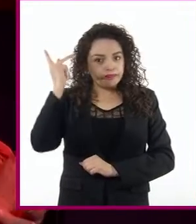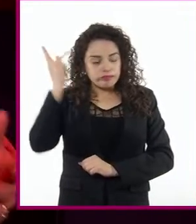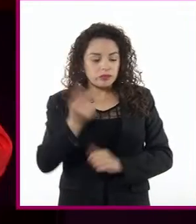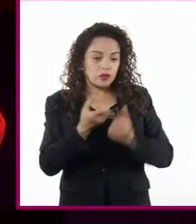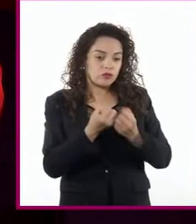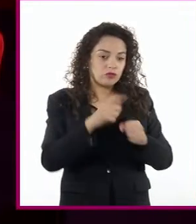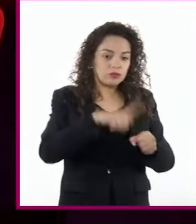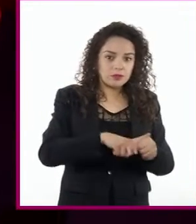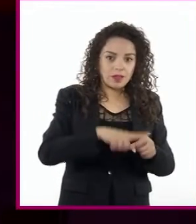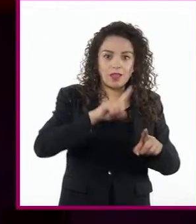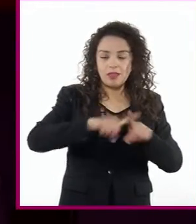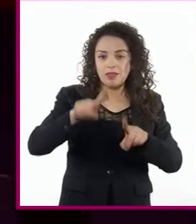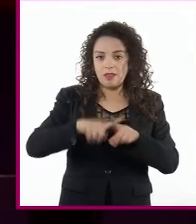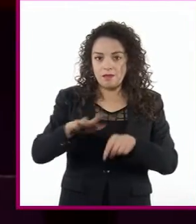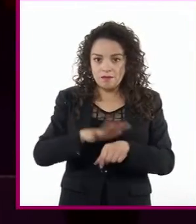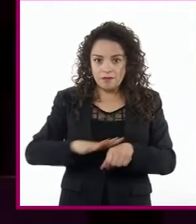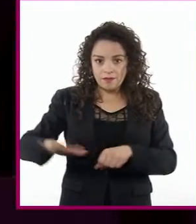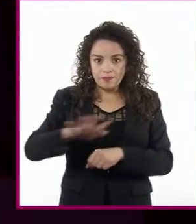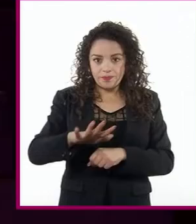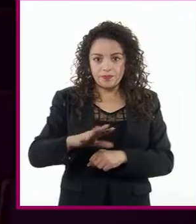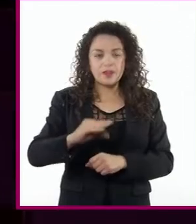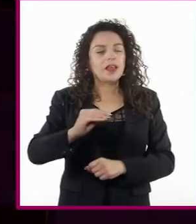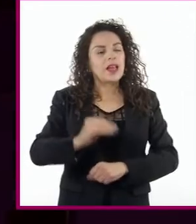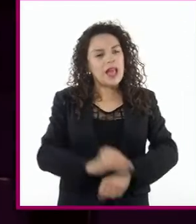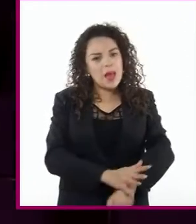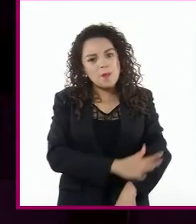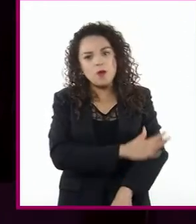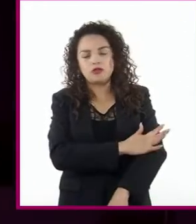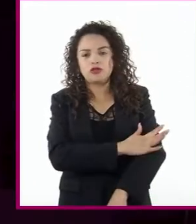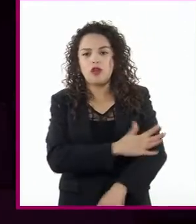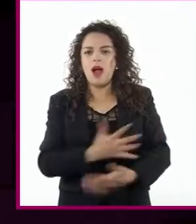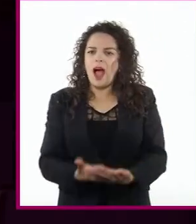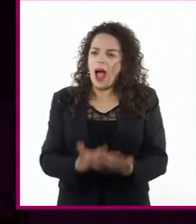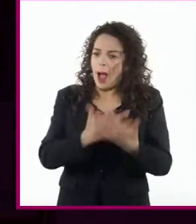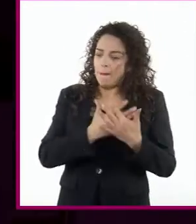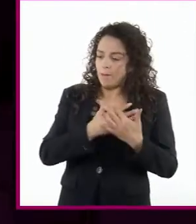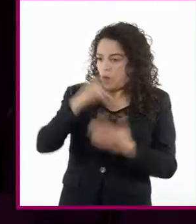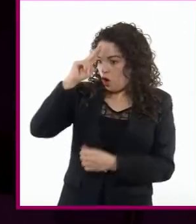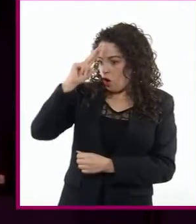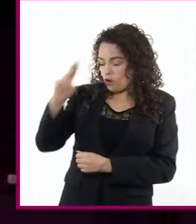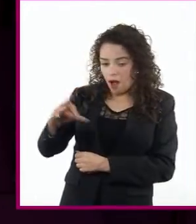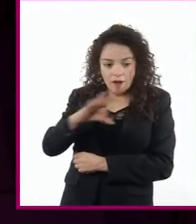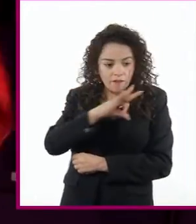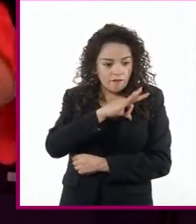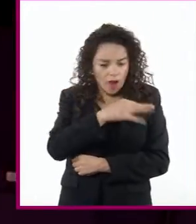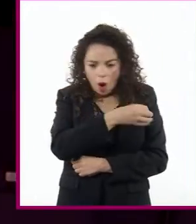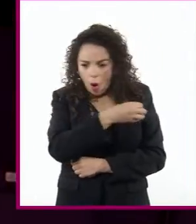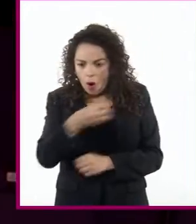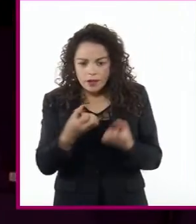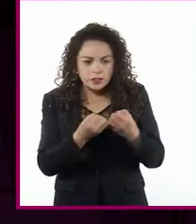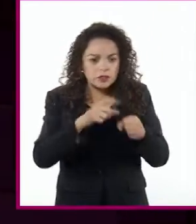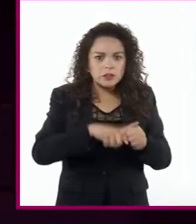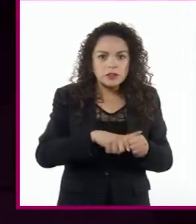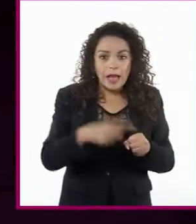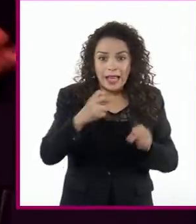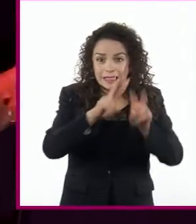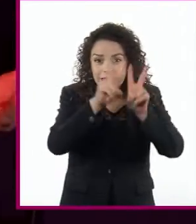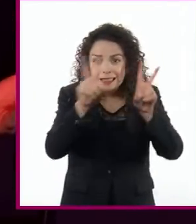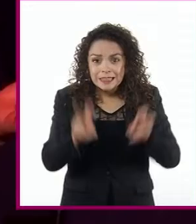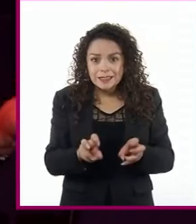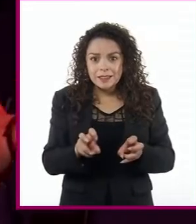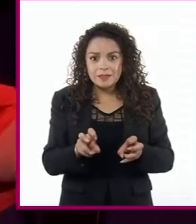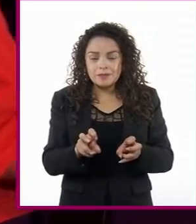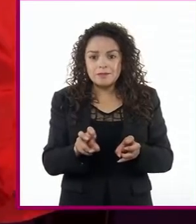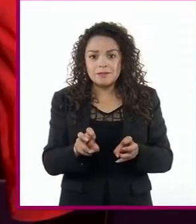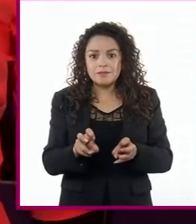sociales, las emociones, el amor, el honor, la fe, el orden social. Son temas que no saben